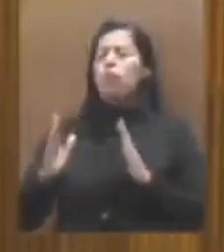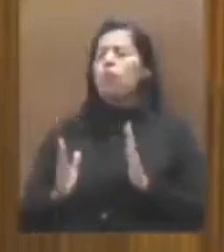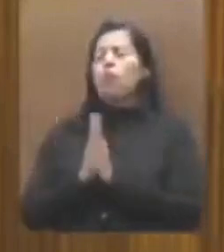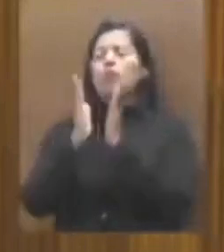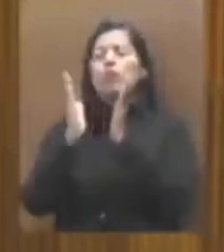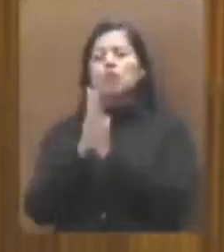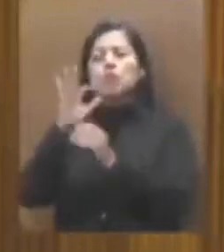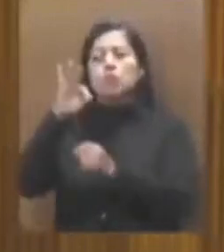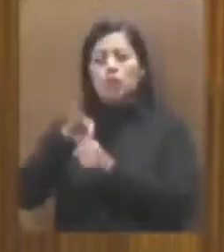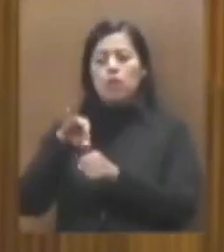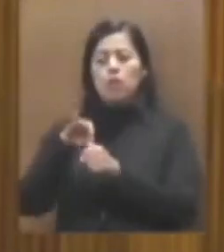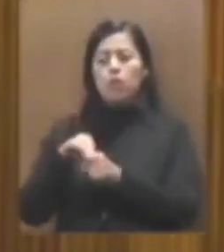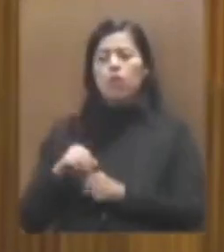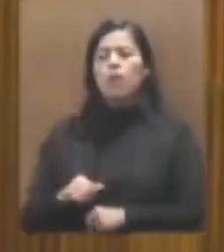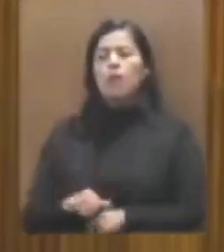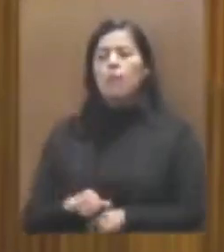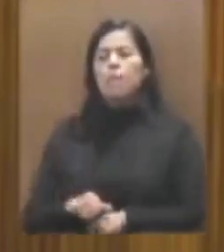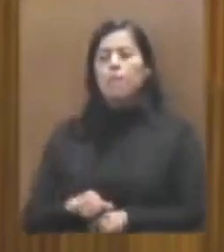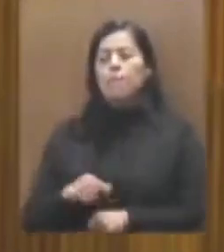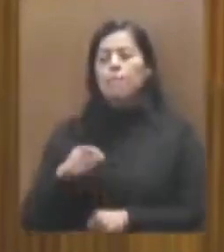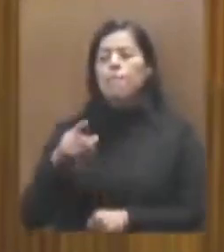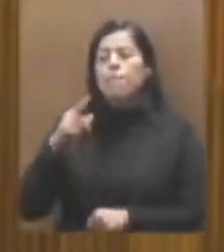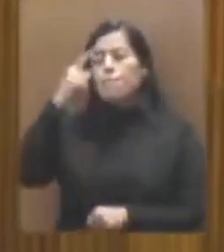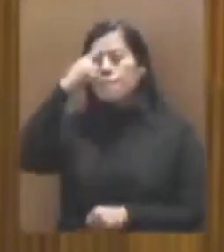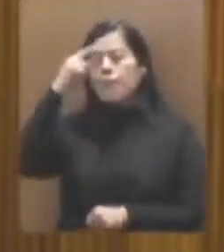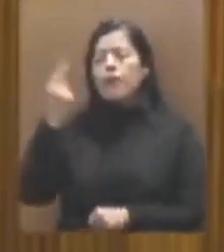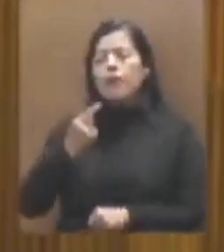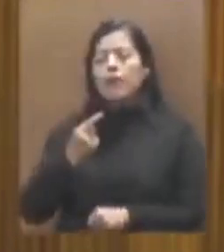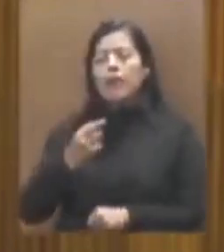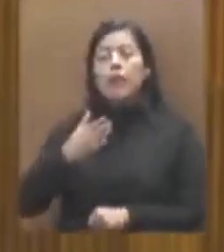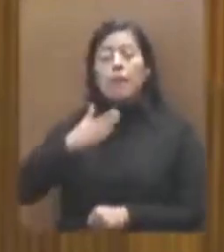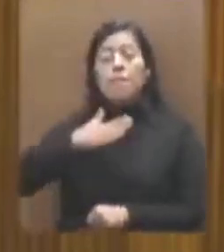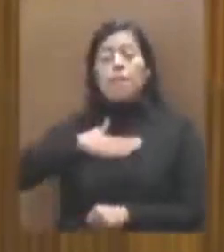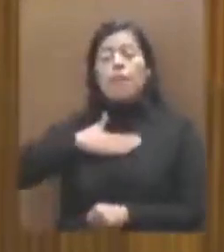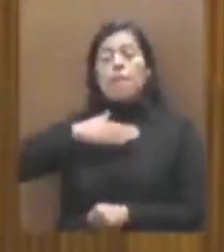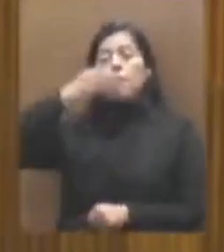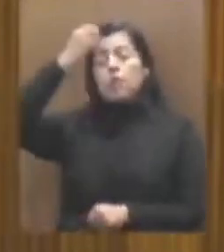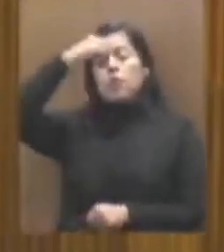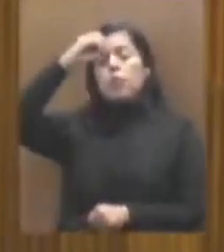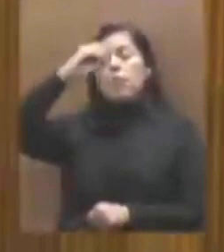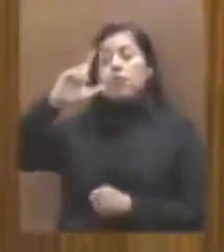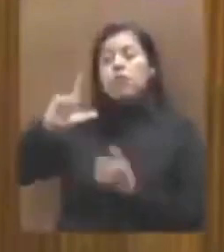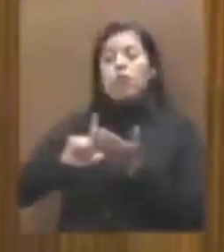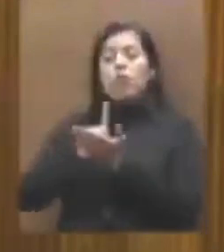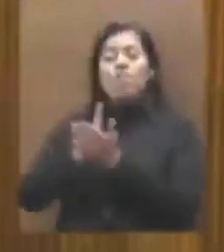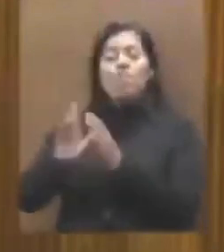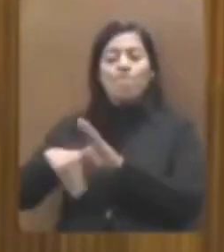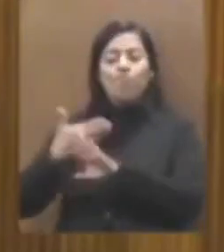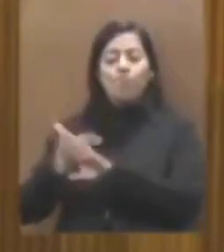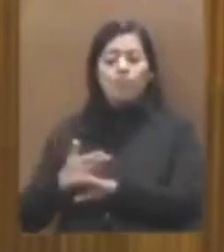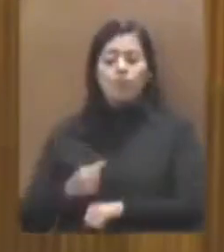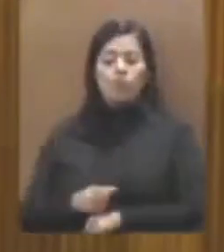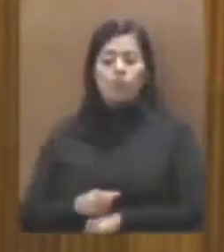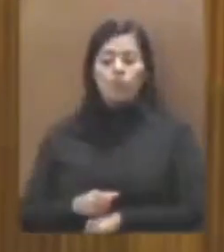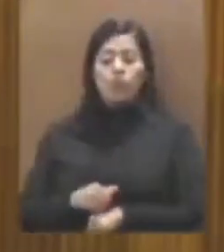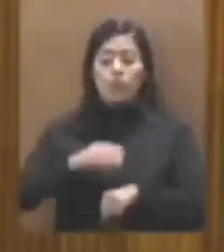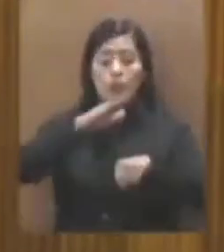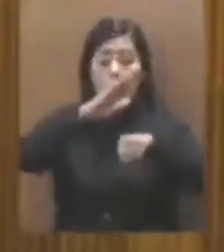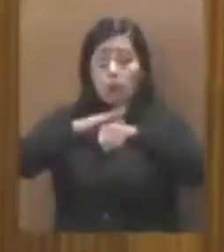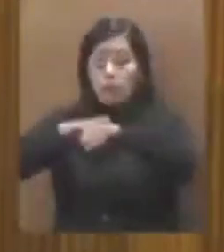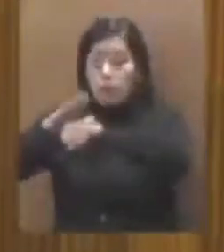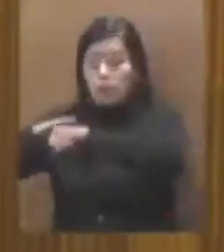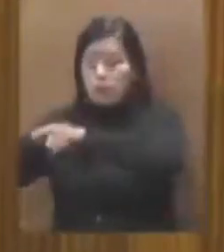esta votación para no refrendar un acto que en mi opinión es ilegal y de y llamar y hacer un llamado